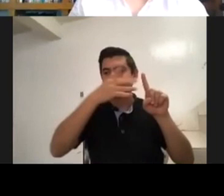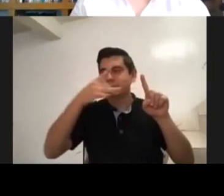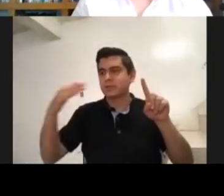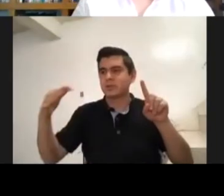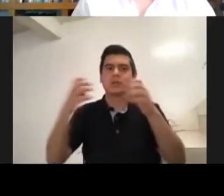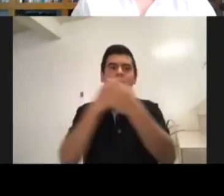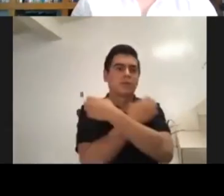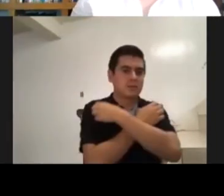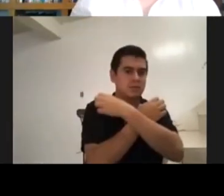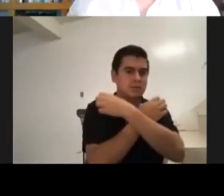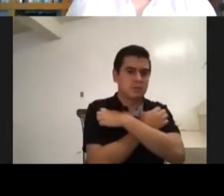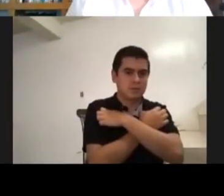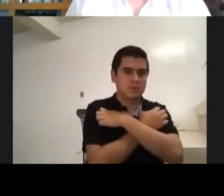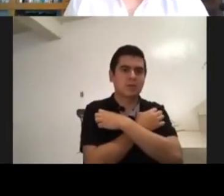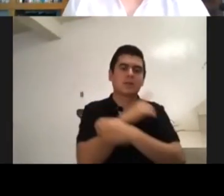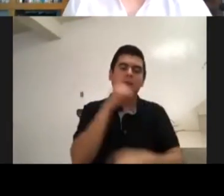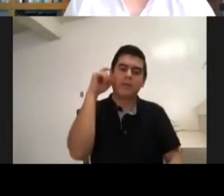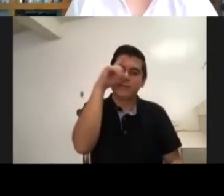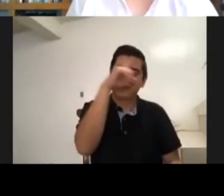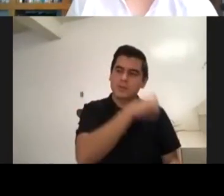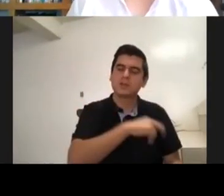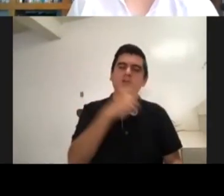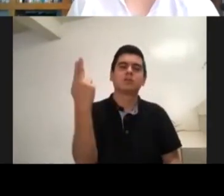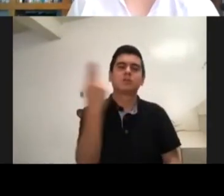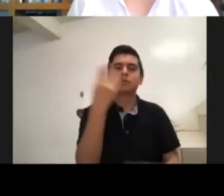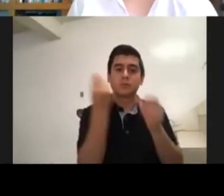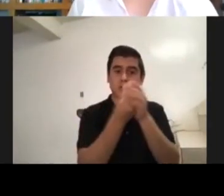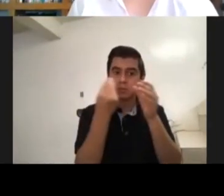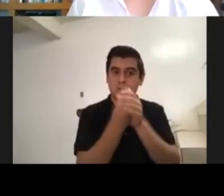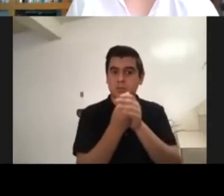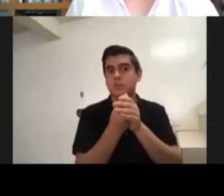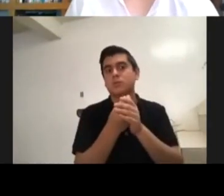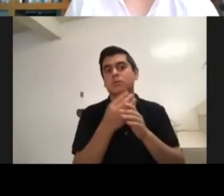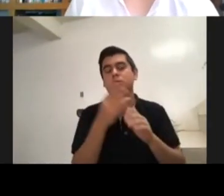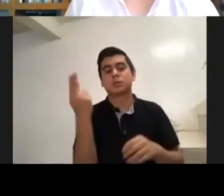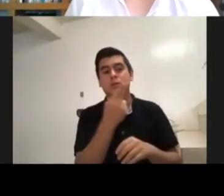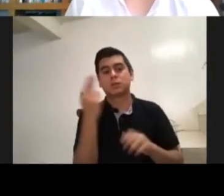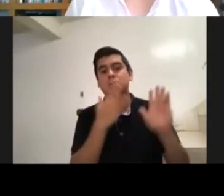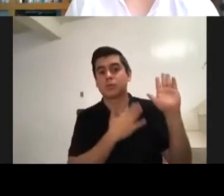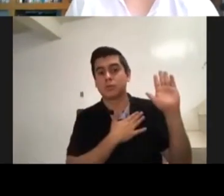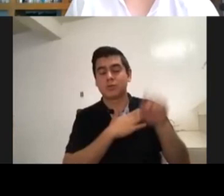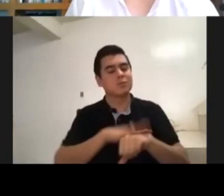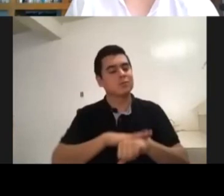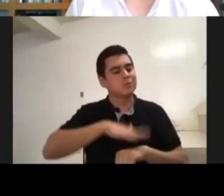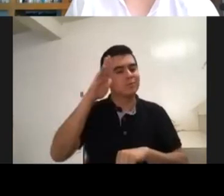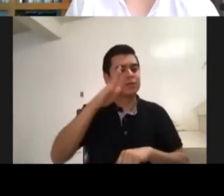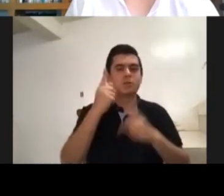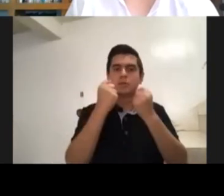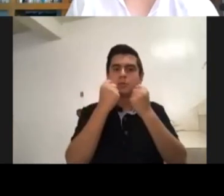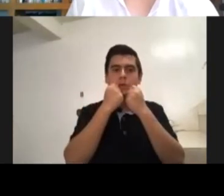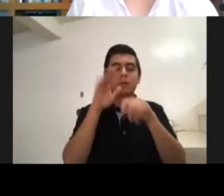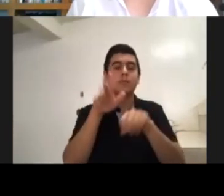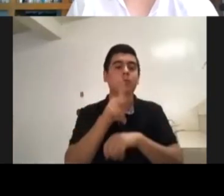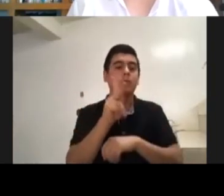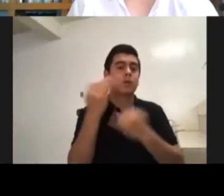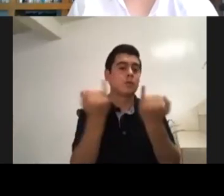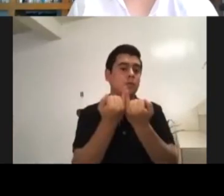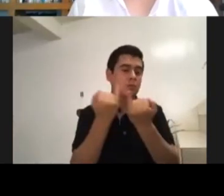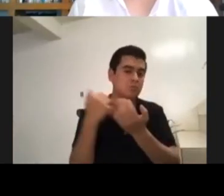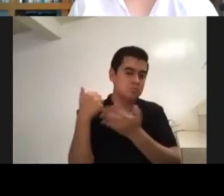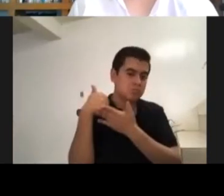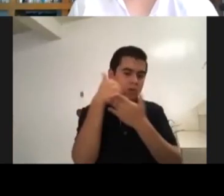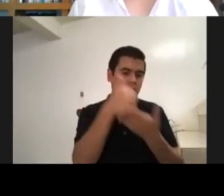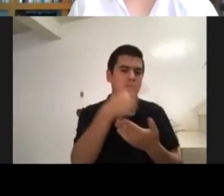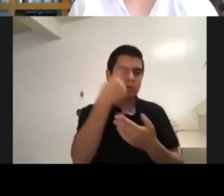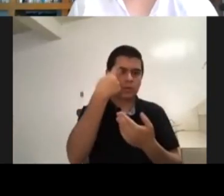cueste trabajo, aunque se requiera capacitación, aunque se requiera un compromiso más grande. Todos esos son elementos que tienen que estar ahí, pero que nos deben